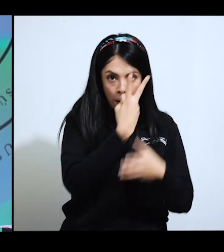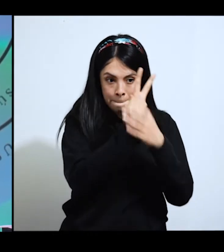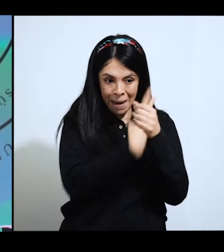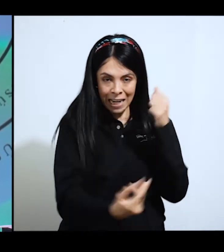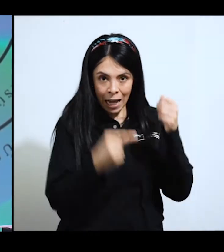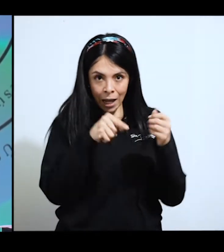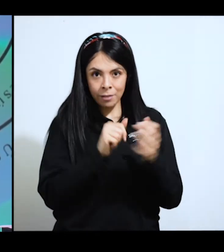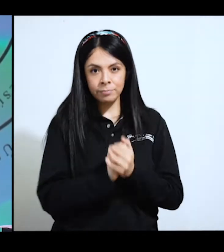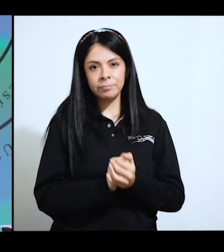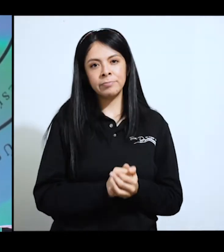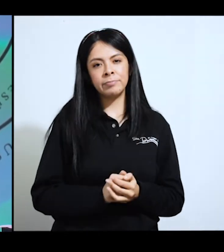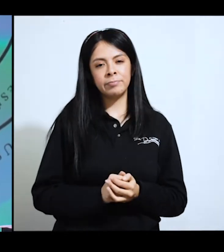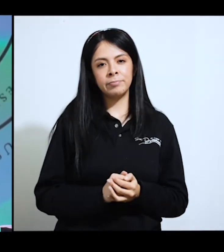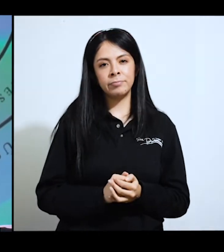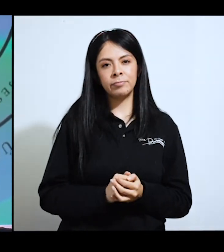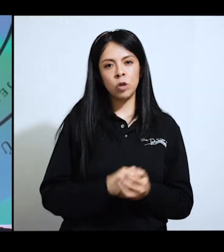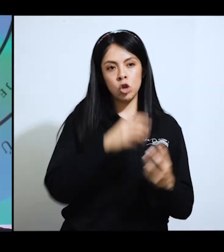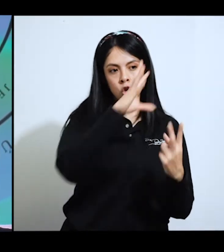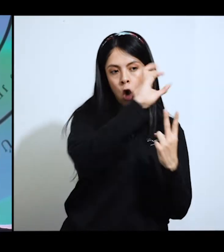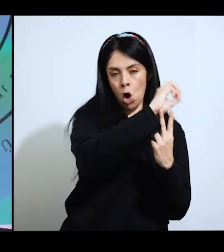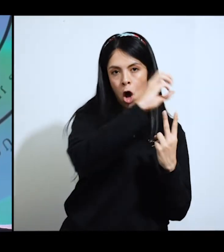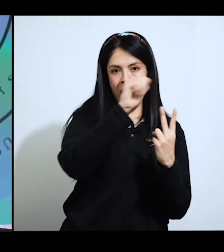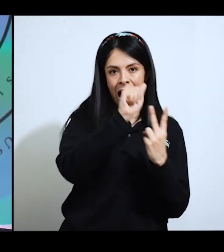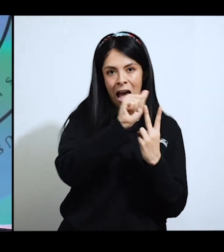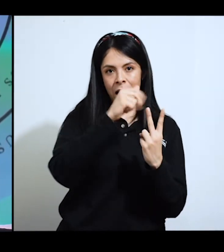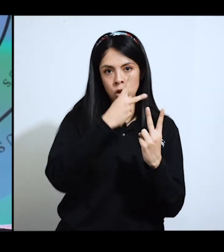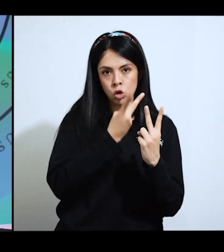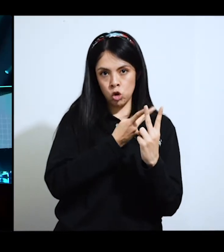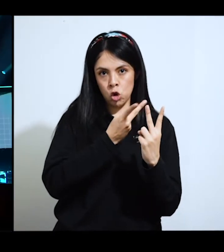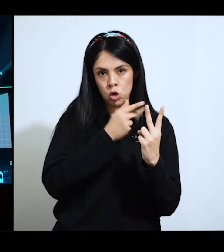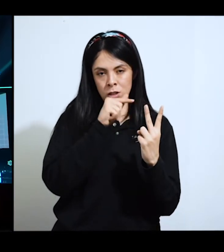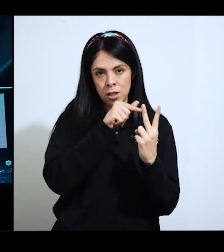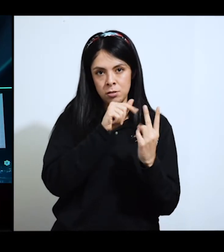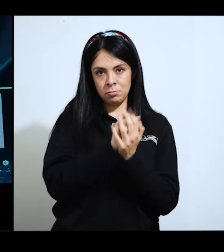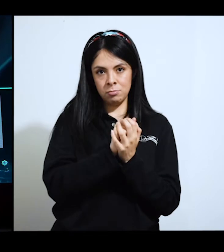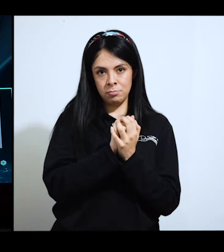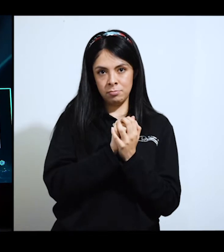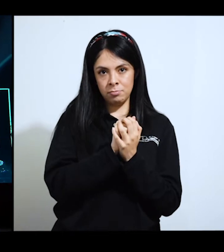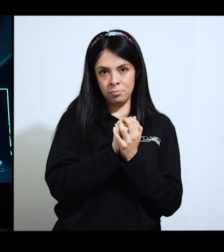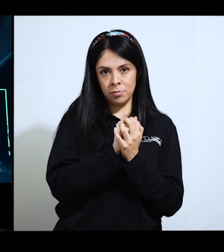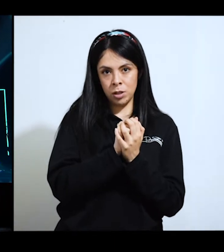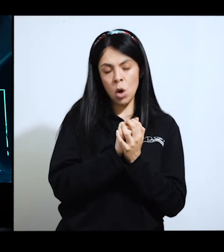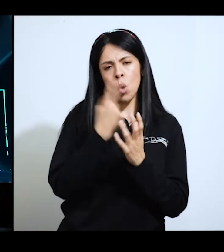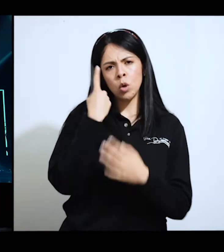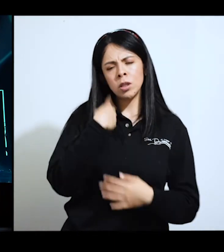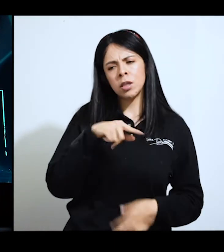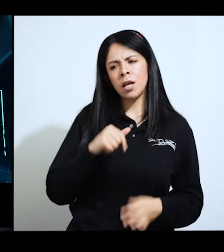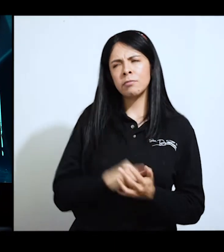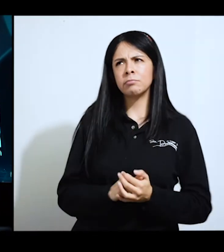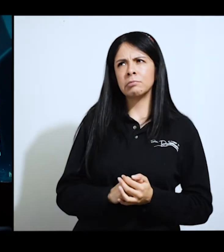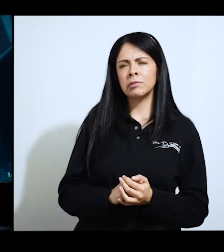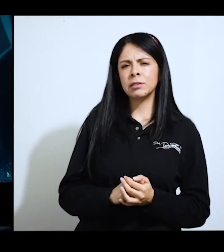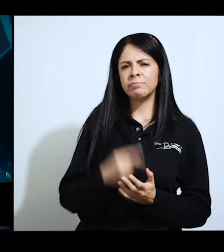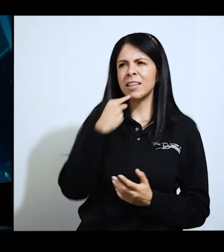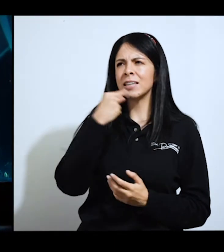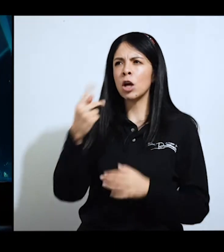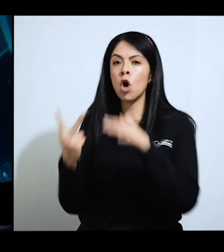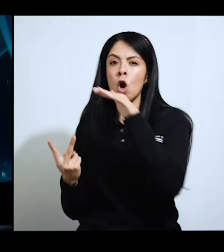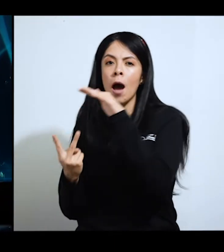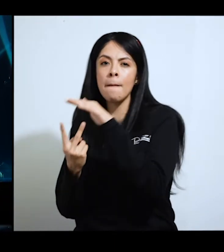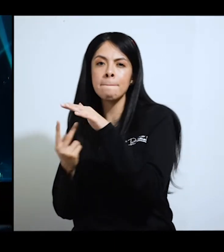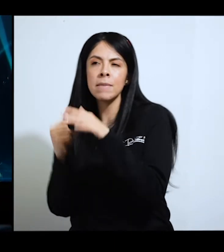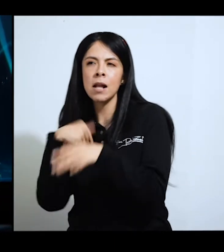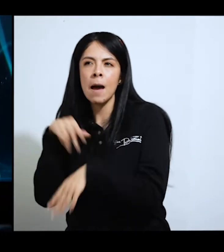la primera iglesia. Era una pareja, Ananías y Zafira. Y en un momento dado, por llamar